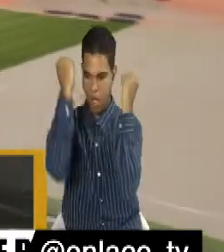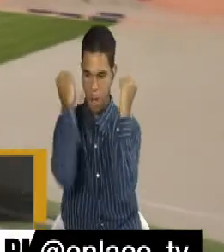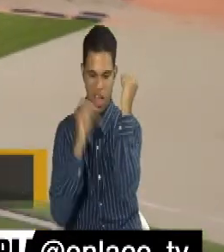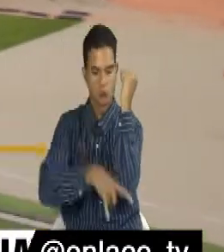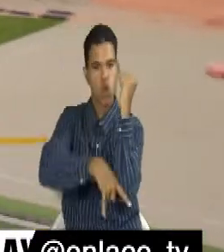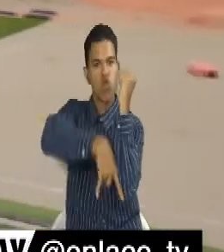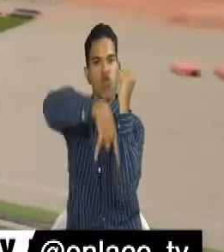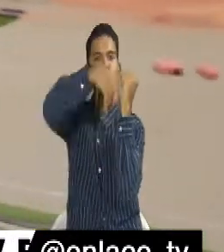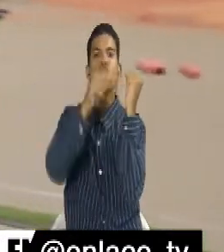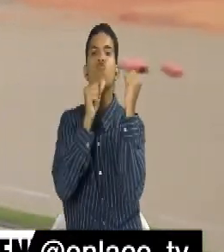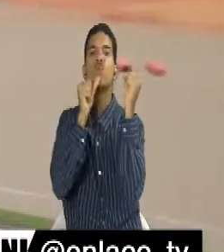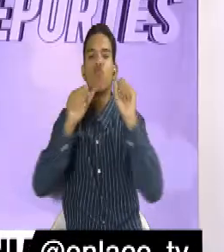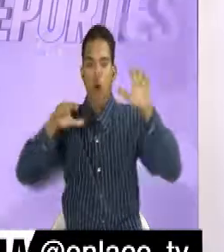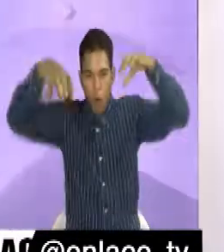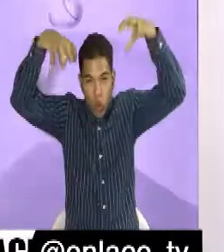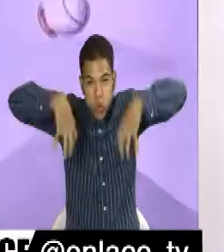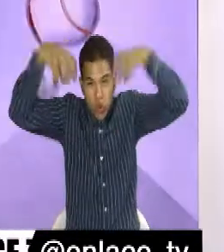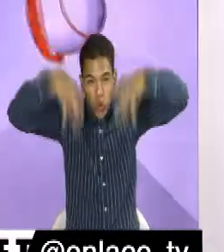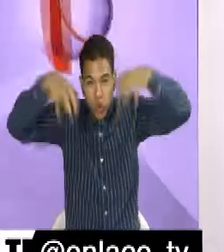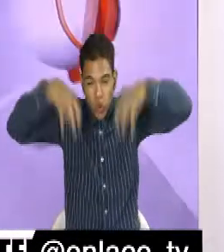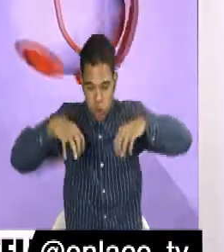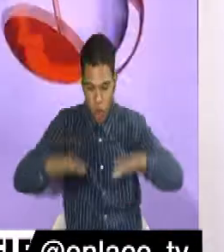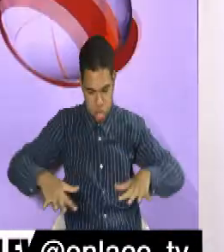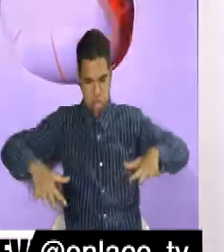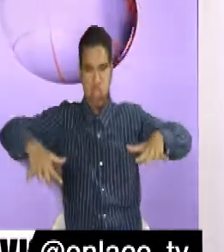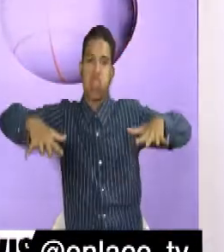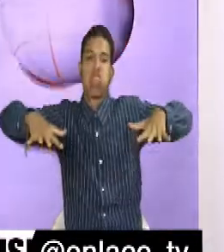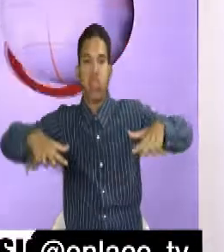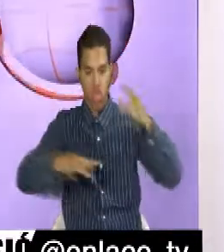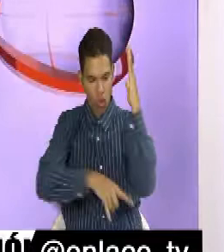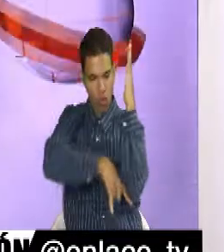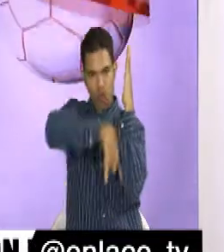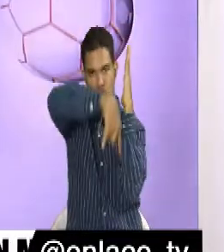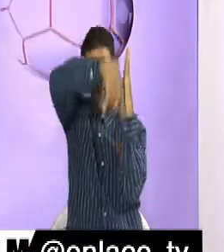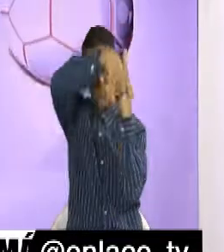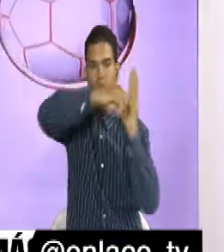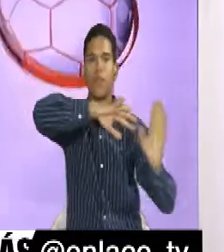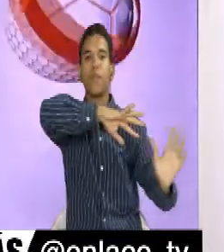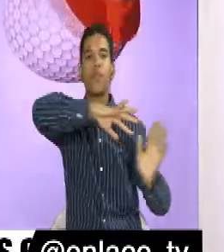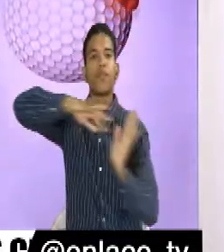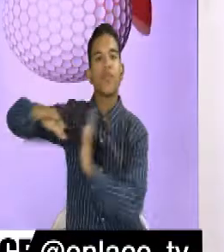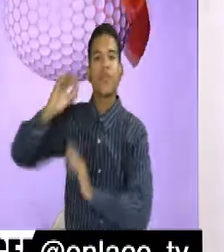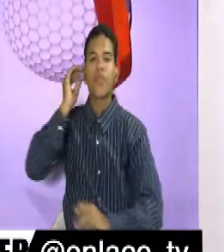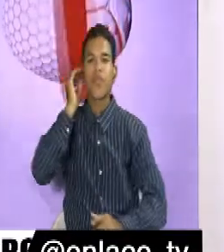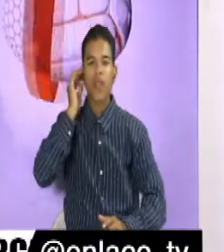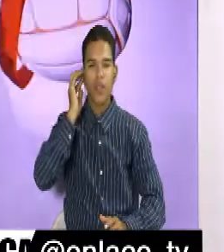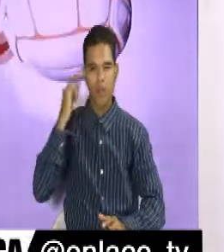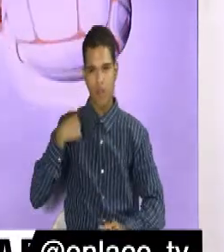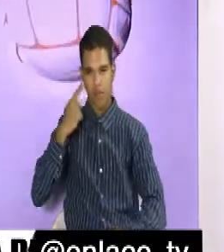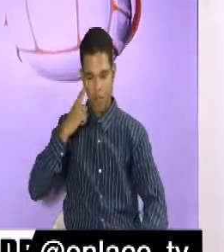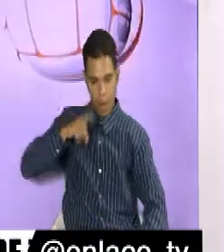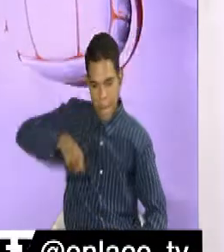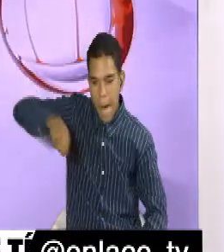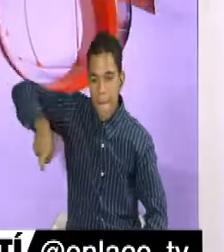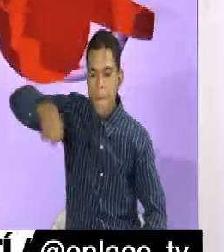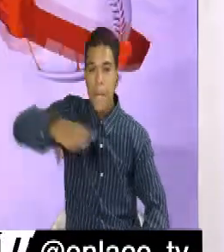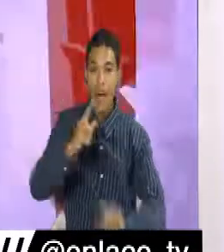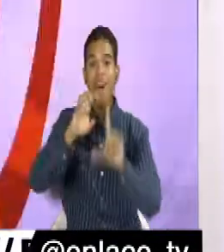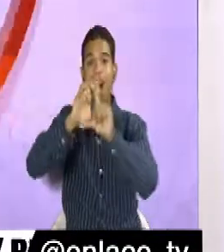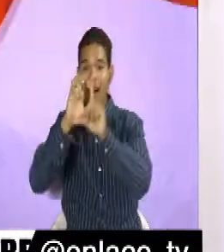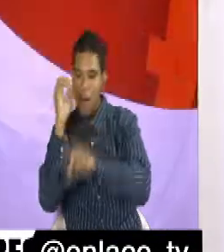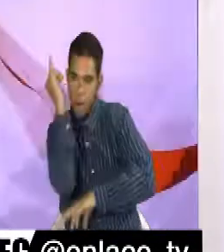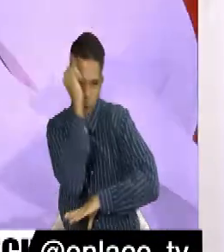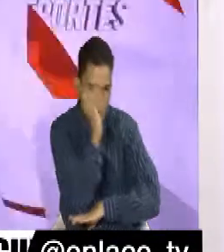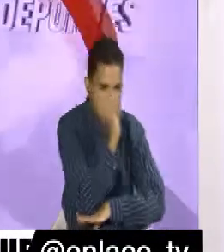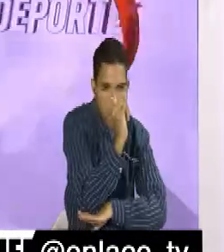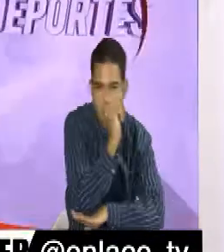este lugar. En el recorrido de obras al estadio de béisbol 26 de abril, Enlace Noticias se encontró con